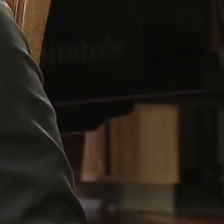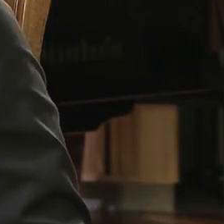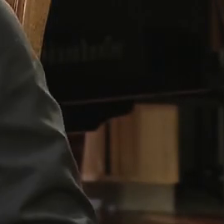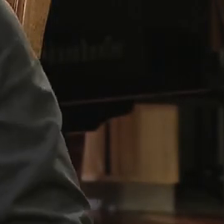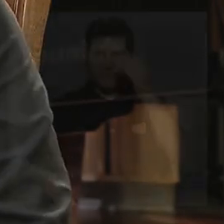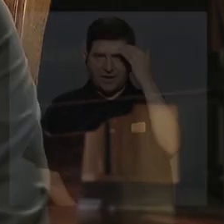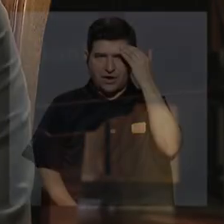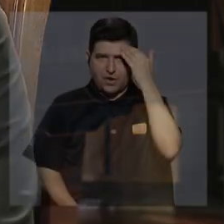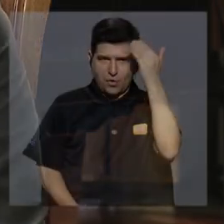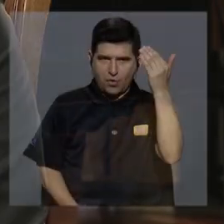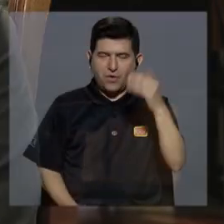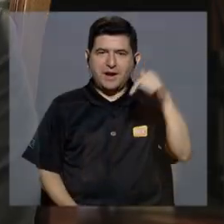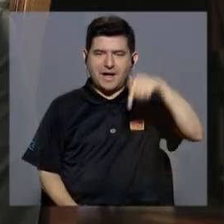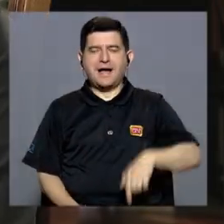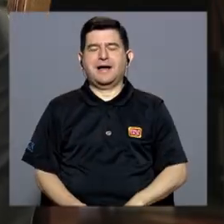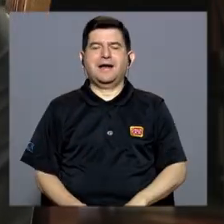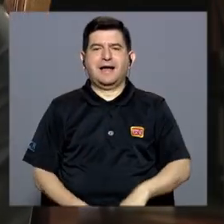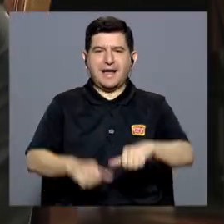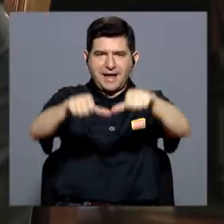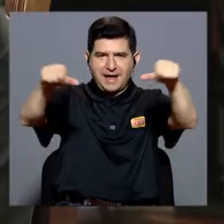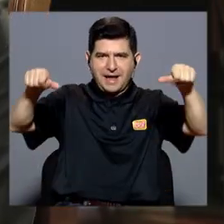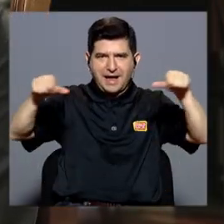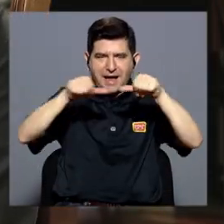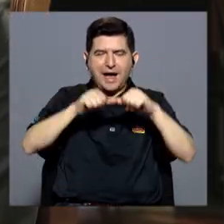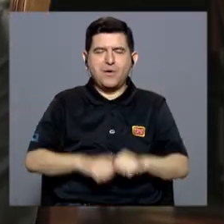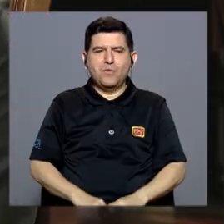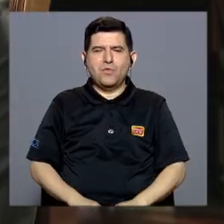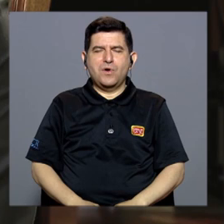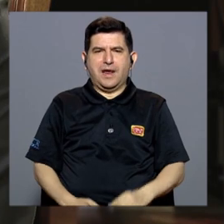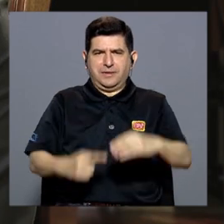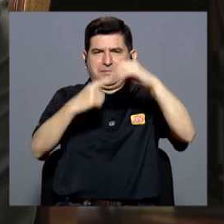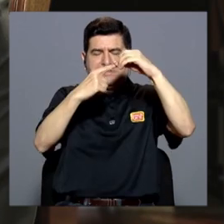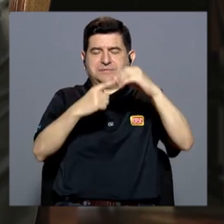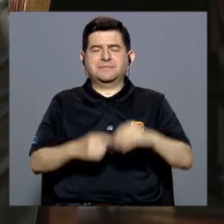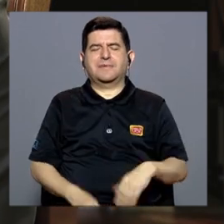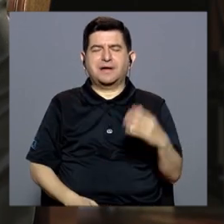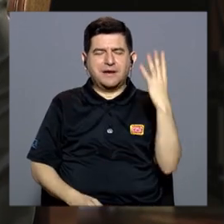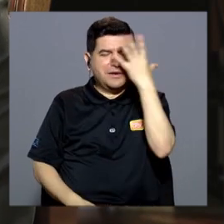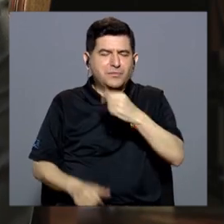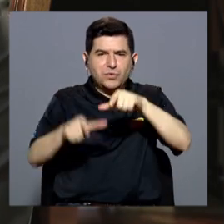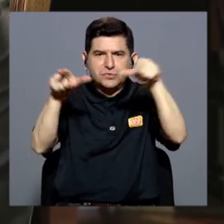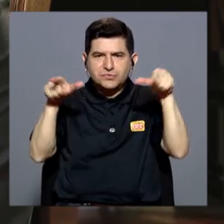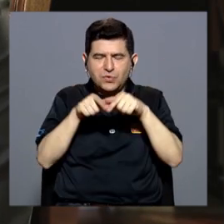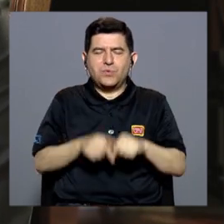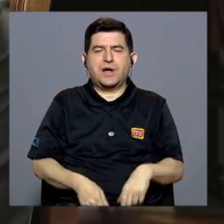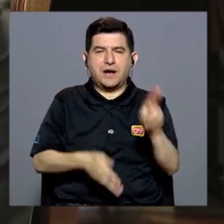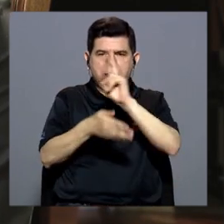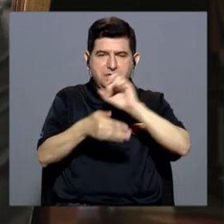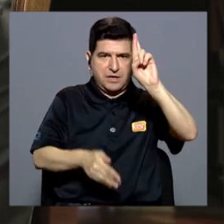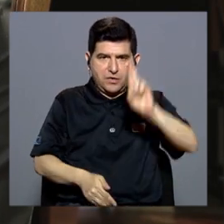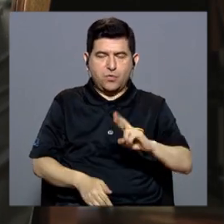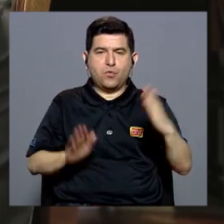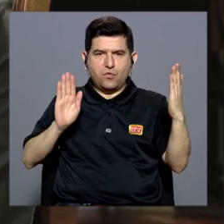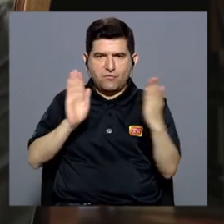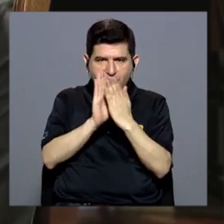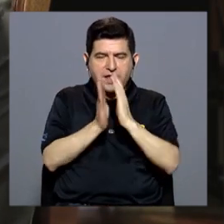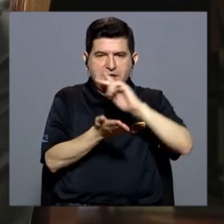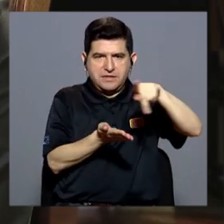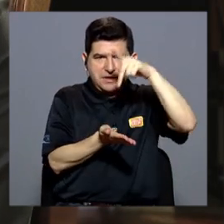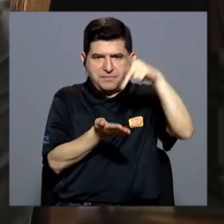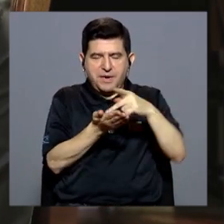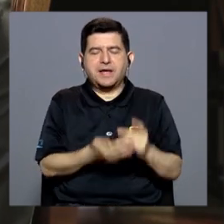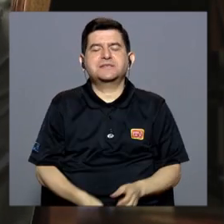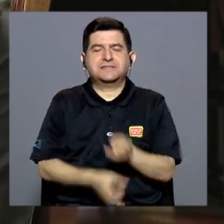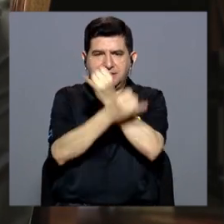Hola, estamos en el Aula Magna, un lugar bellísimo de nuestra Universidad de Costa Rica, casualmente ubicado frente a la Plaza de la